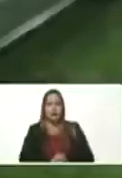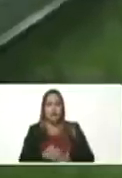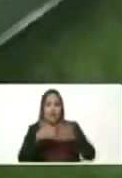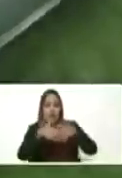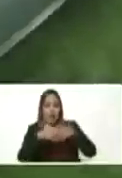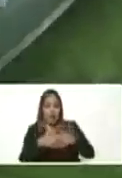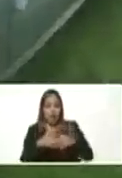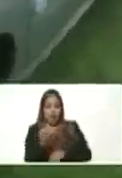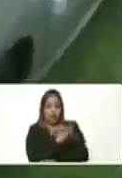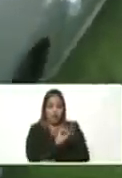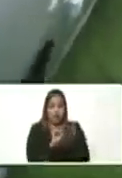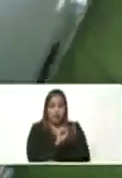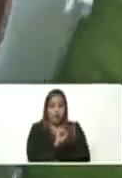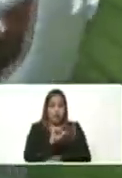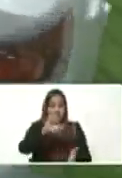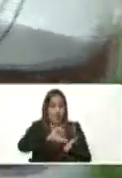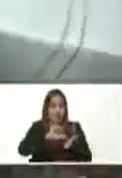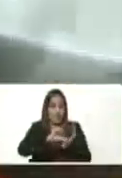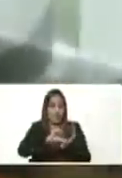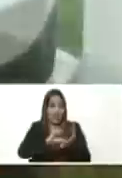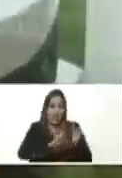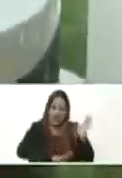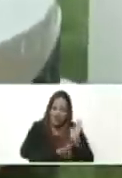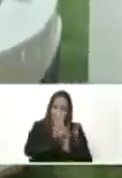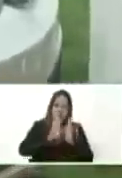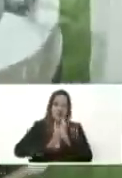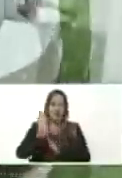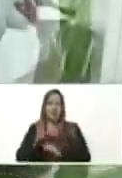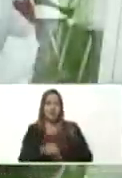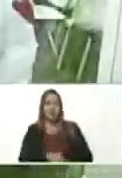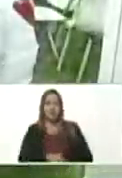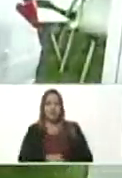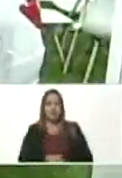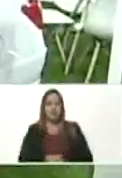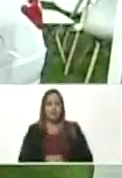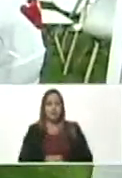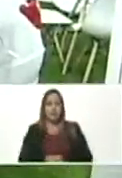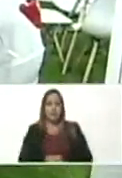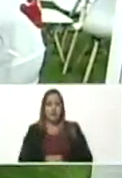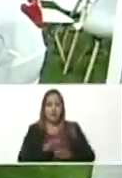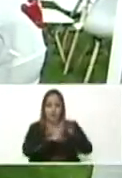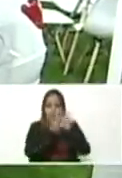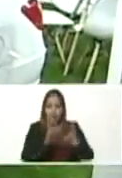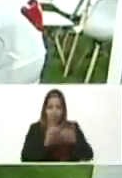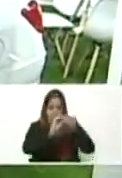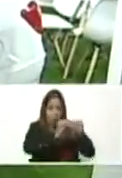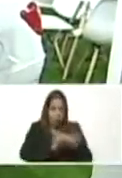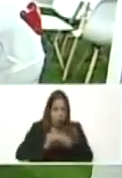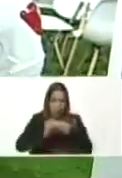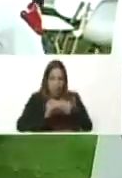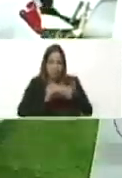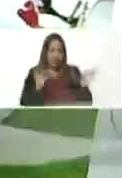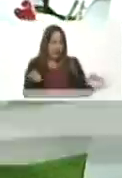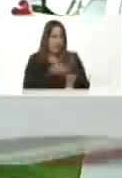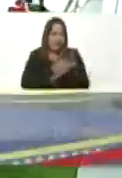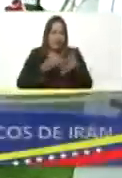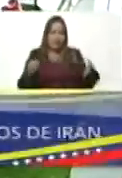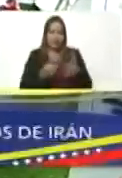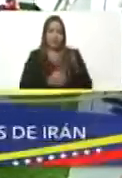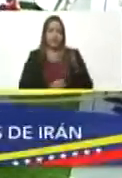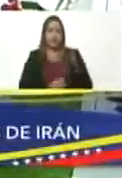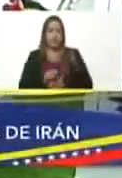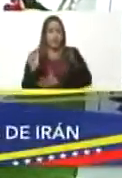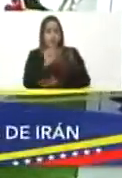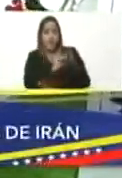automotriz iraní ha avanzado en una línea de diseño tremendo en